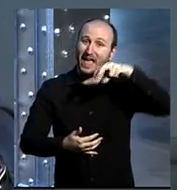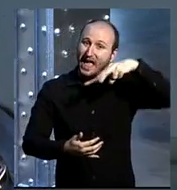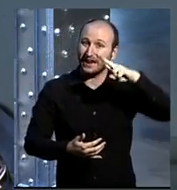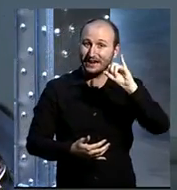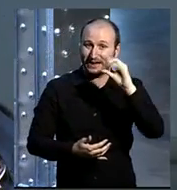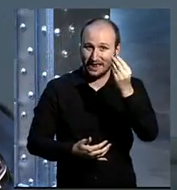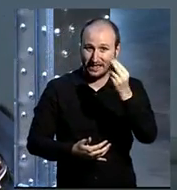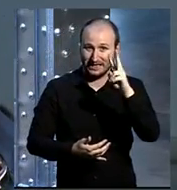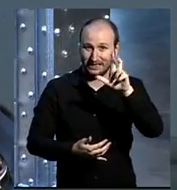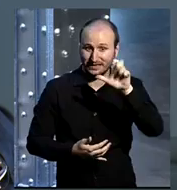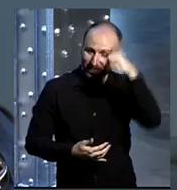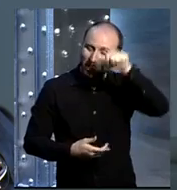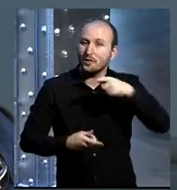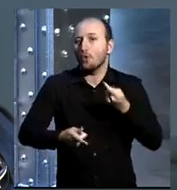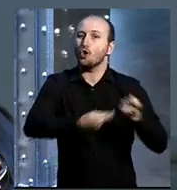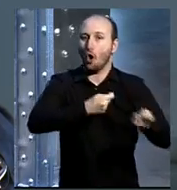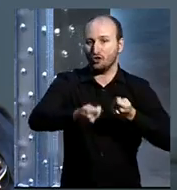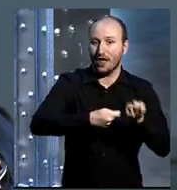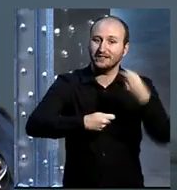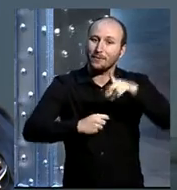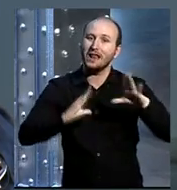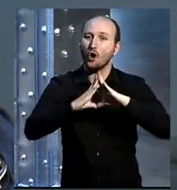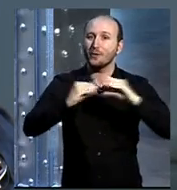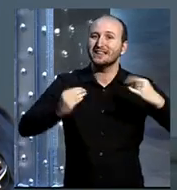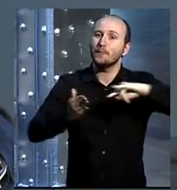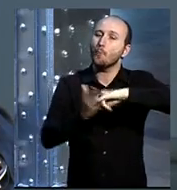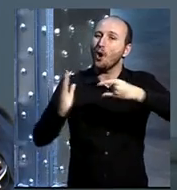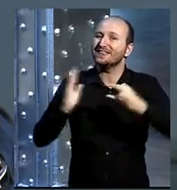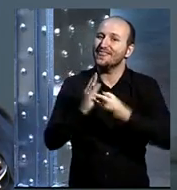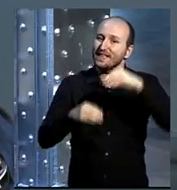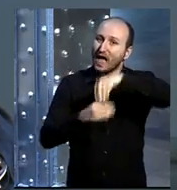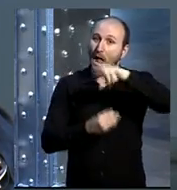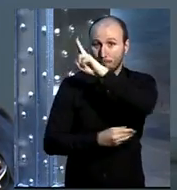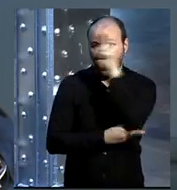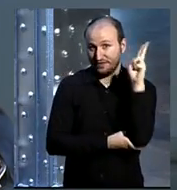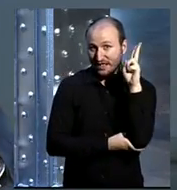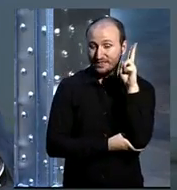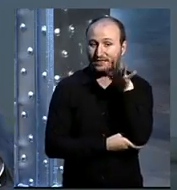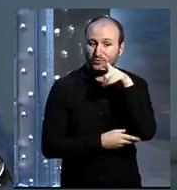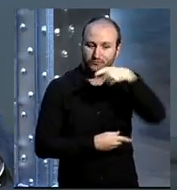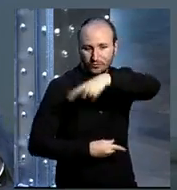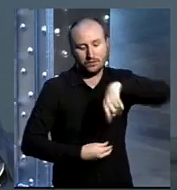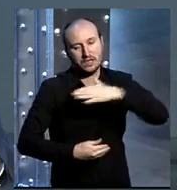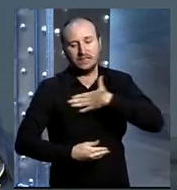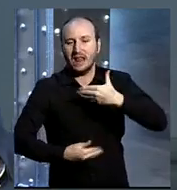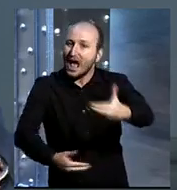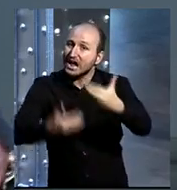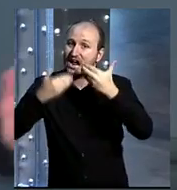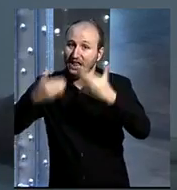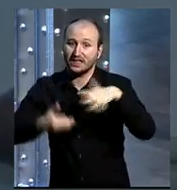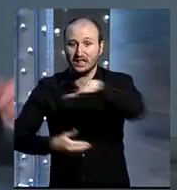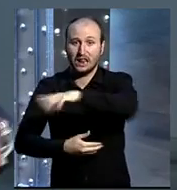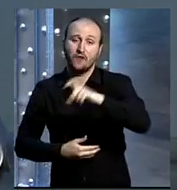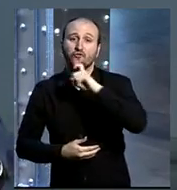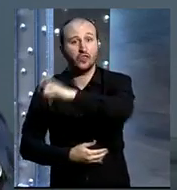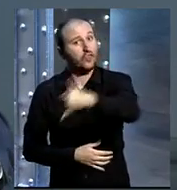actuado como coordinadores y sobre todo de la Universidad Politécnica de Madrid, a mí me gustaría agradecer a la Fundación Telefónica, en primer